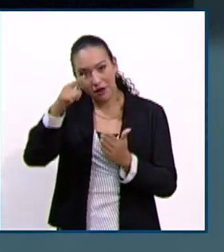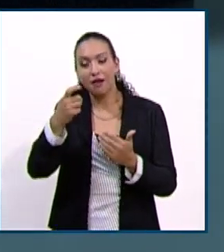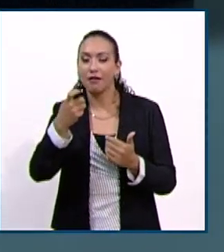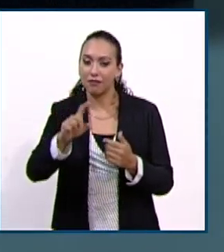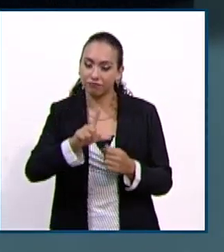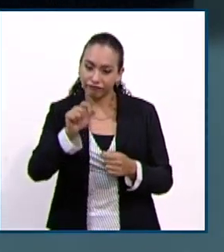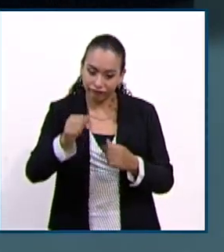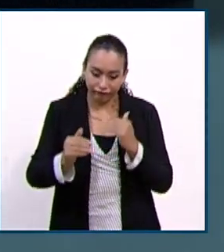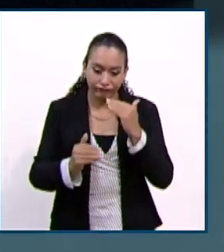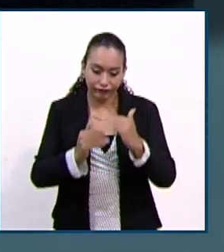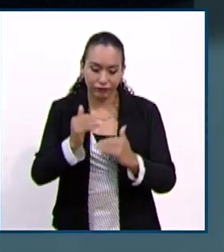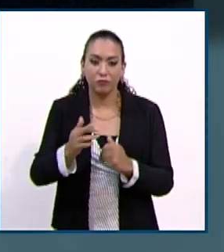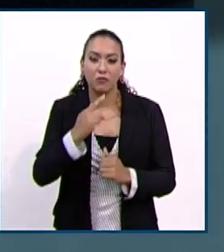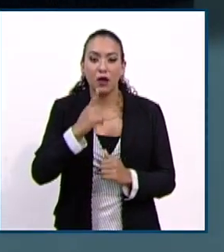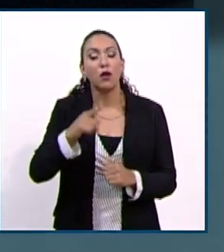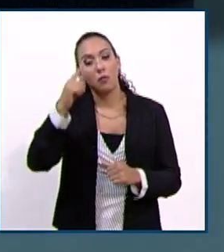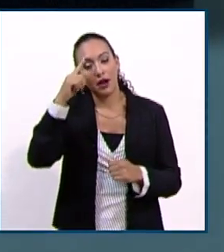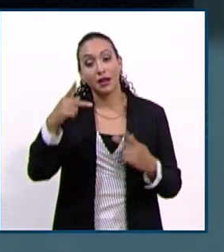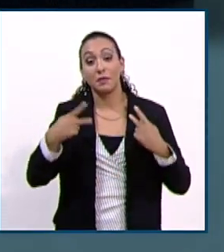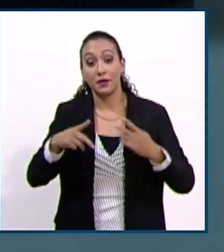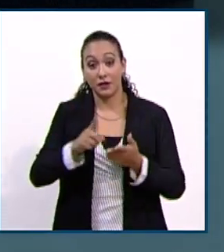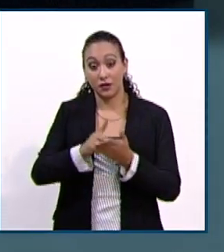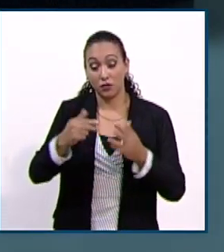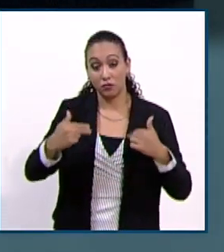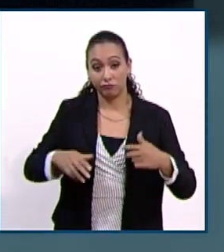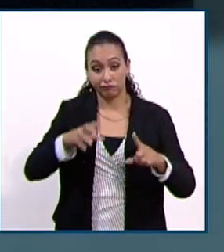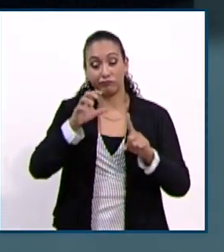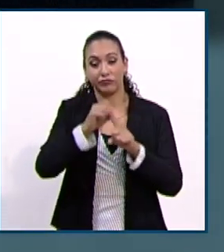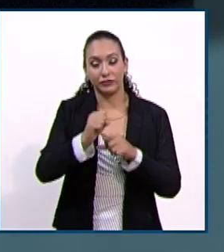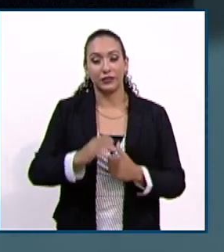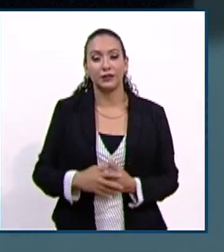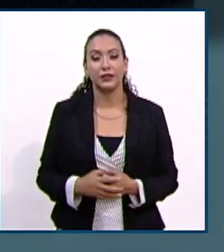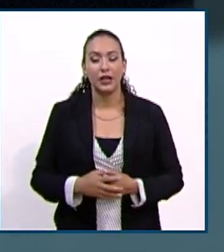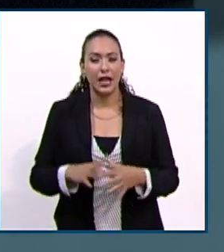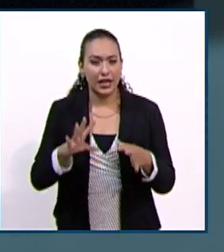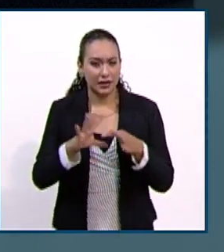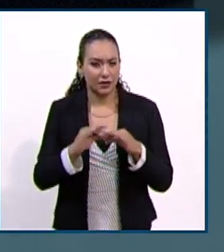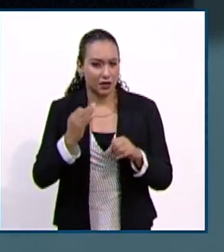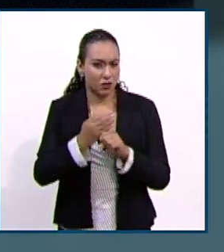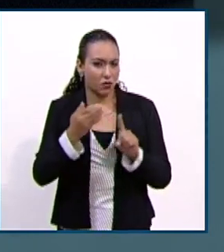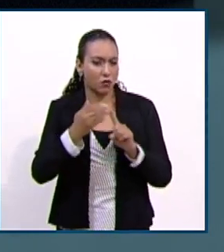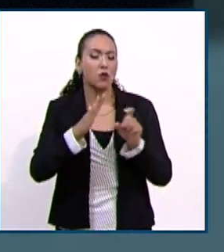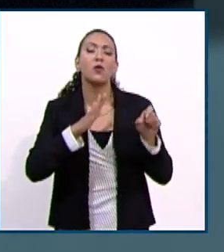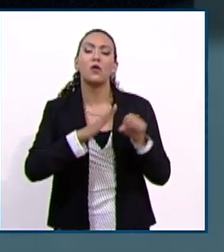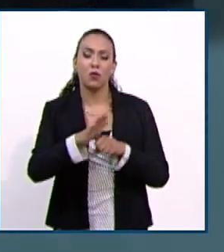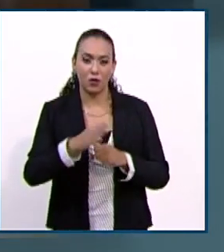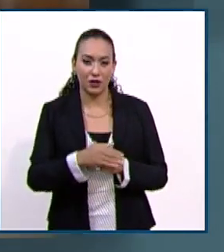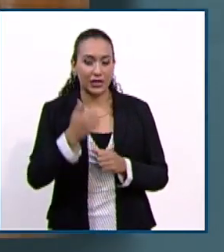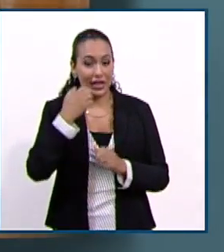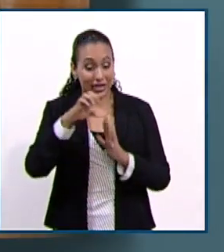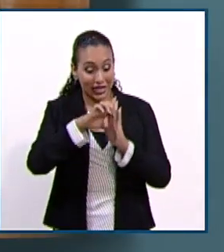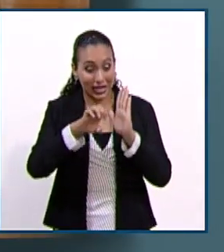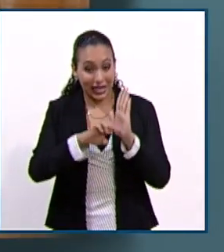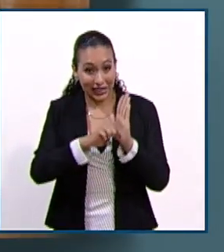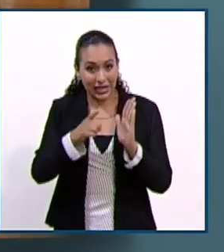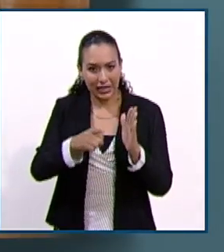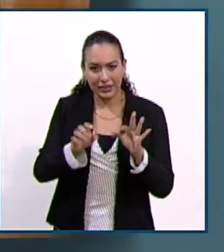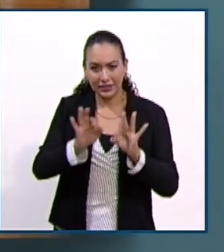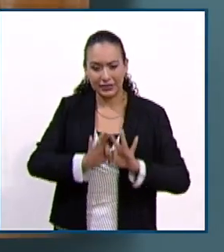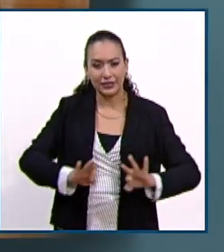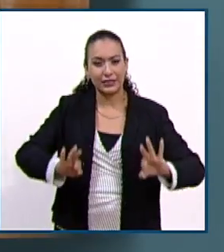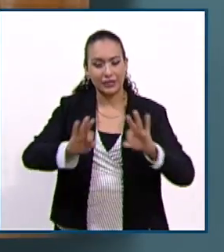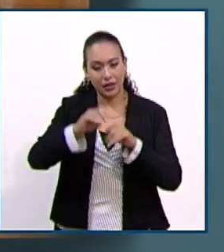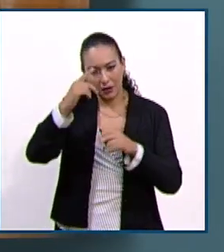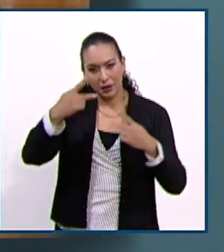y avanzar en la tutela de los derechos humanos. Indicó que una de las prioridades es reivindicar la ética y los principios de los